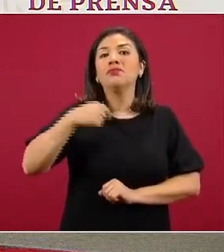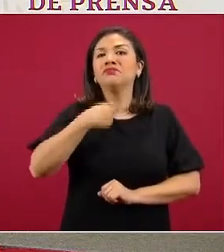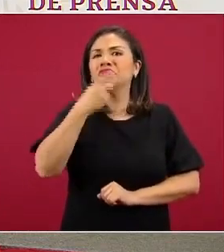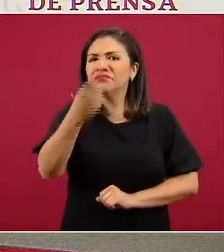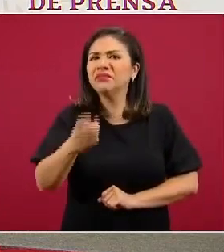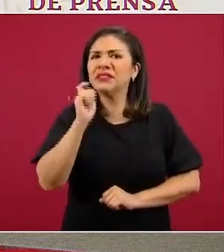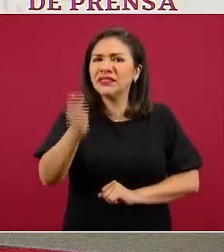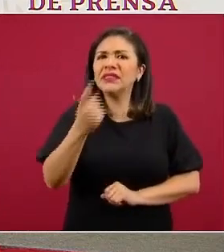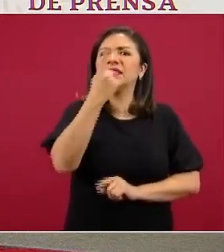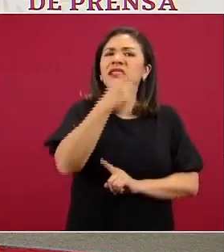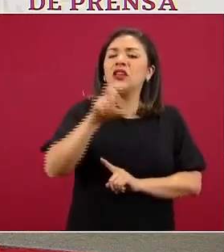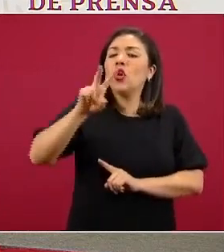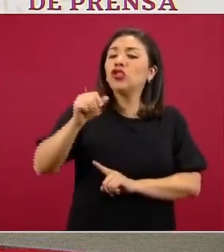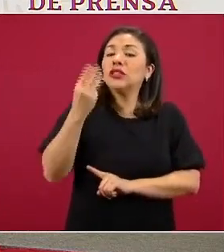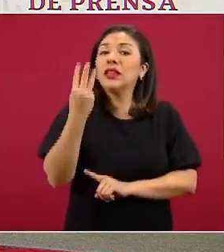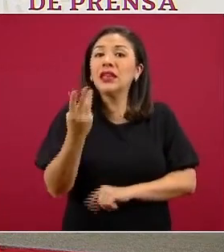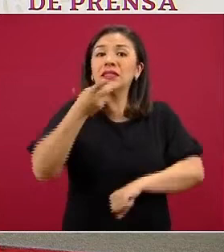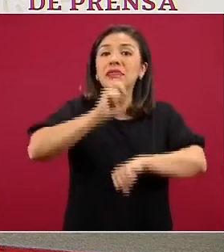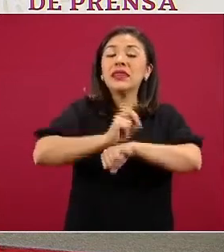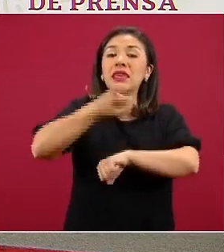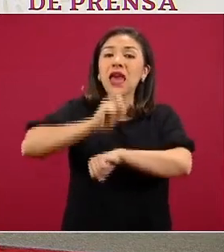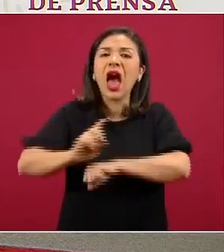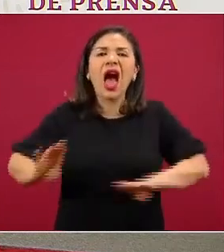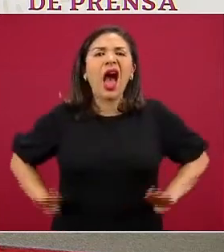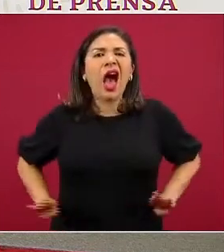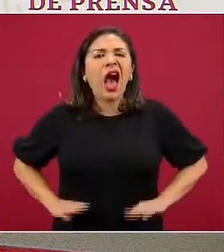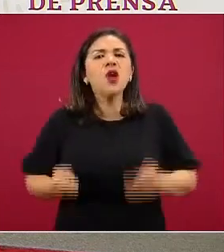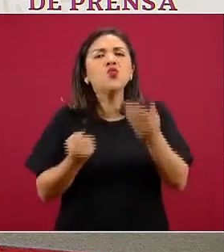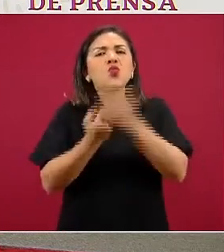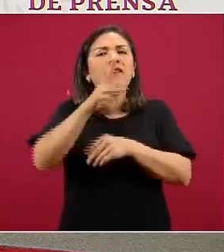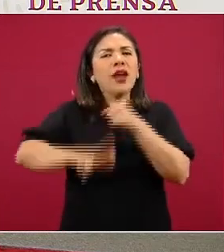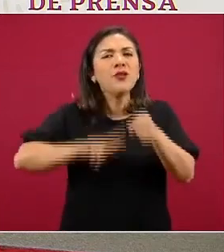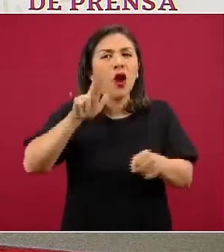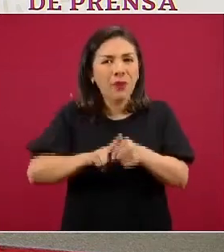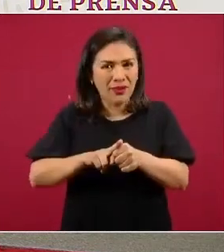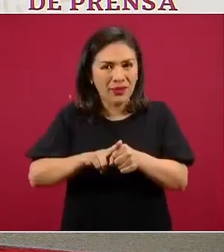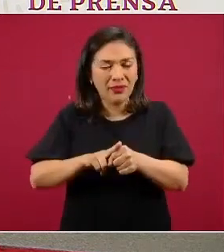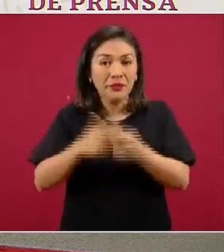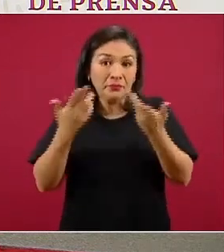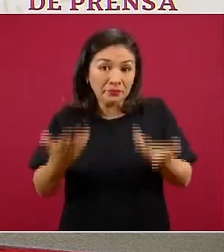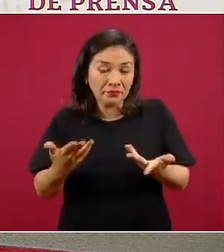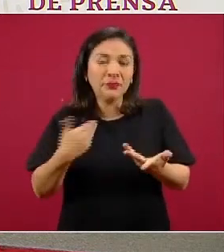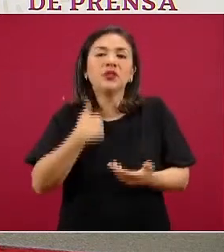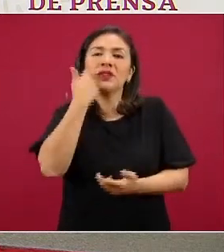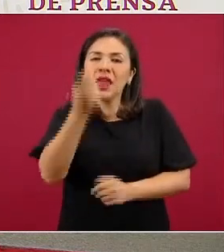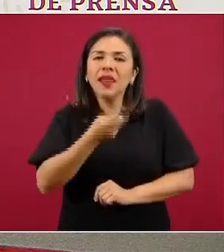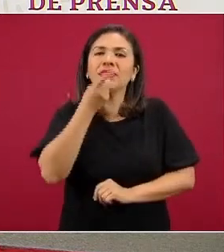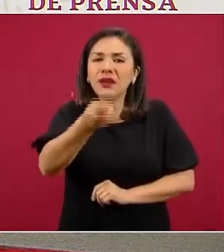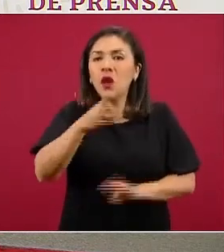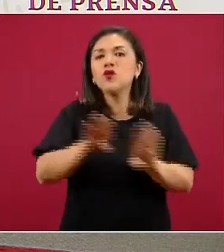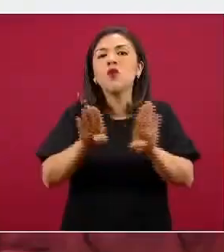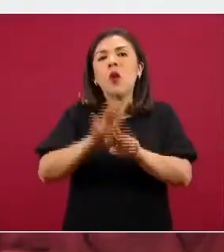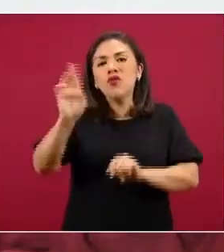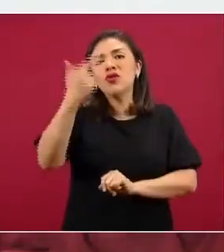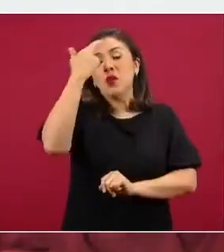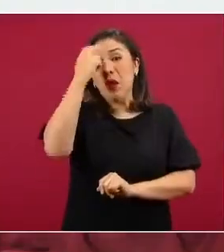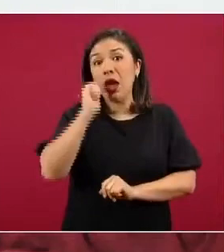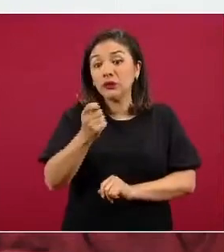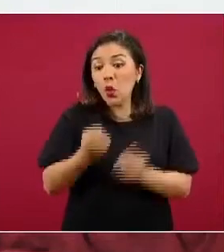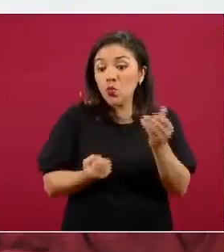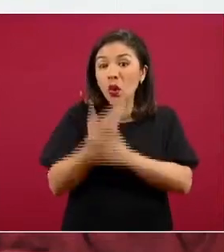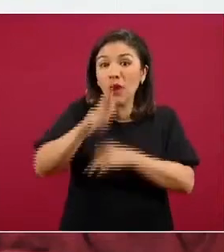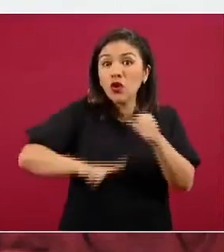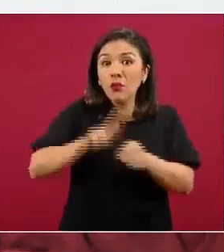decir que llevamos 183 días en este periodo de la nueva normalidad, nos gusta recordar que la nueva